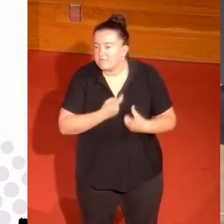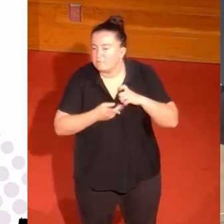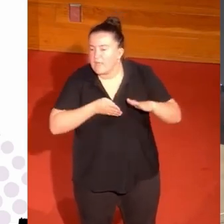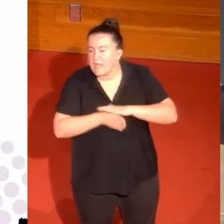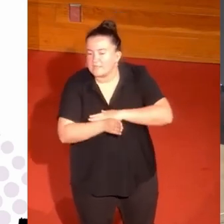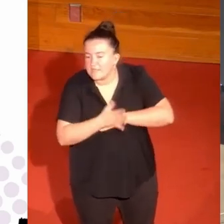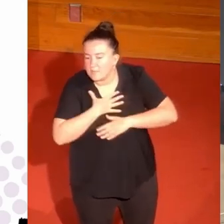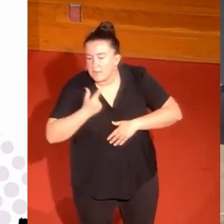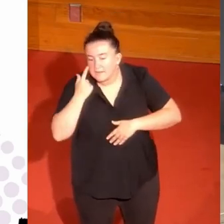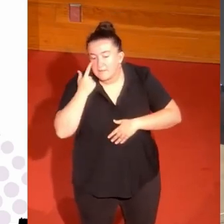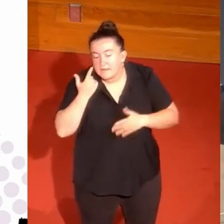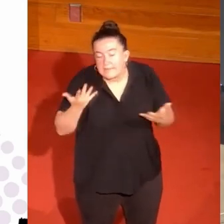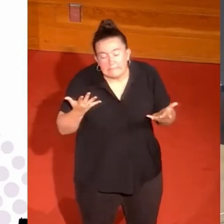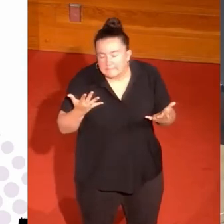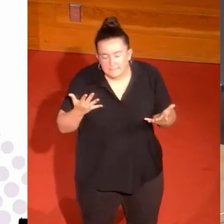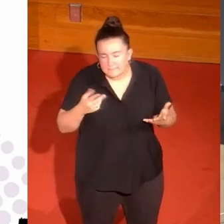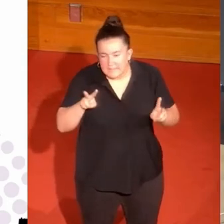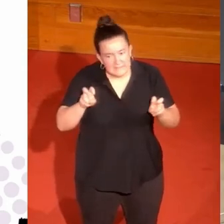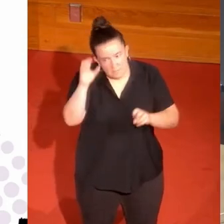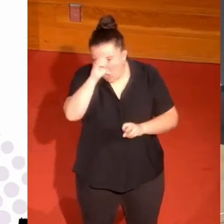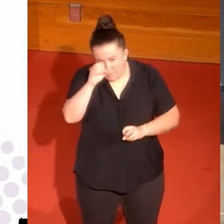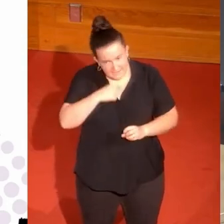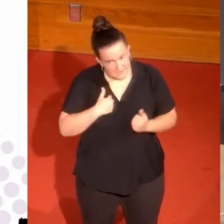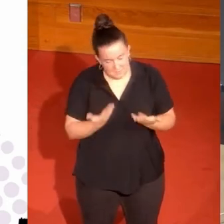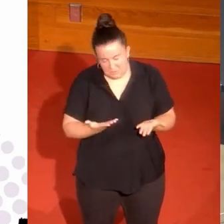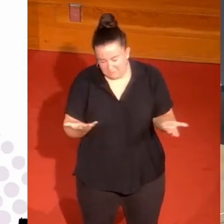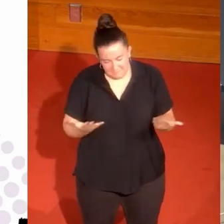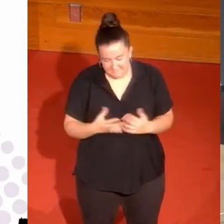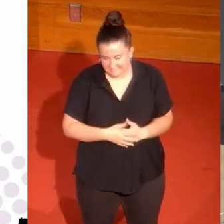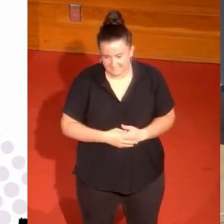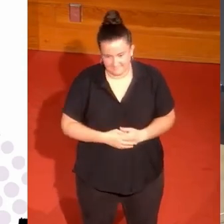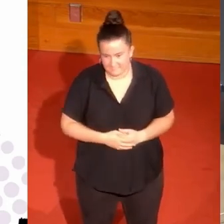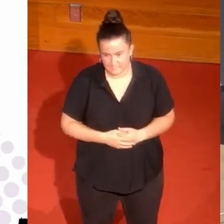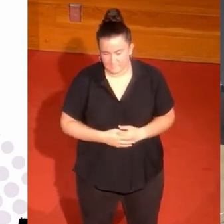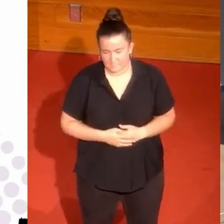no es muy pronto para opinar sobre ello creo yo no me atrevo a